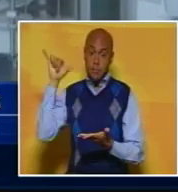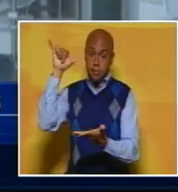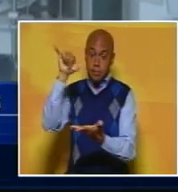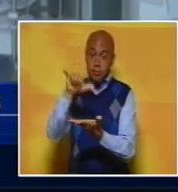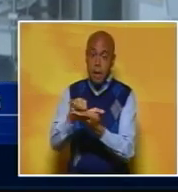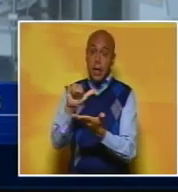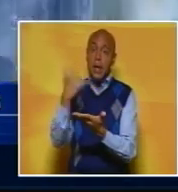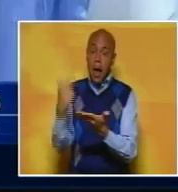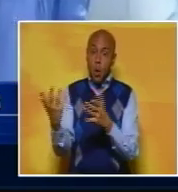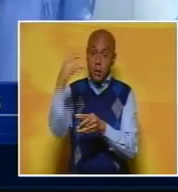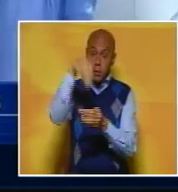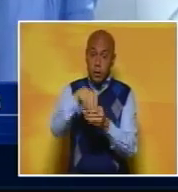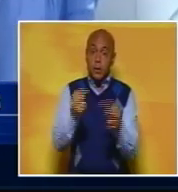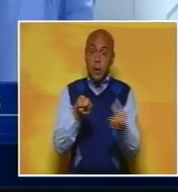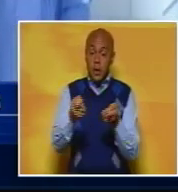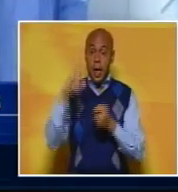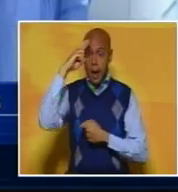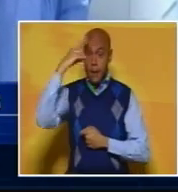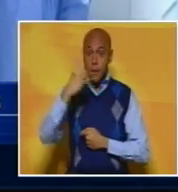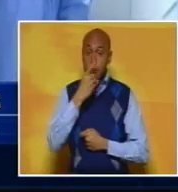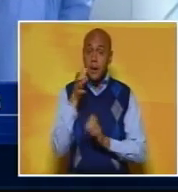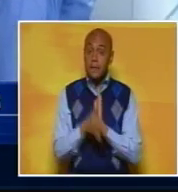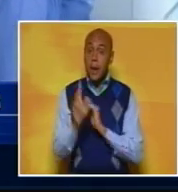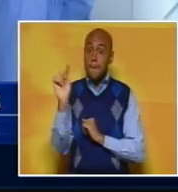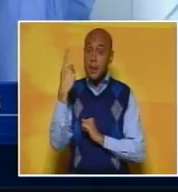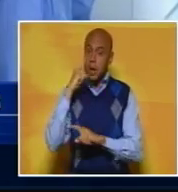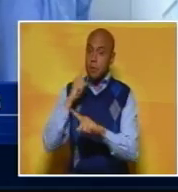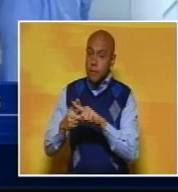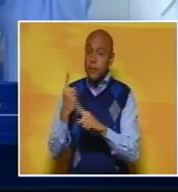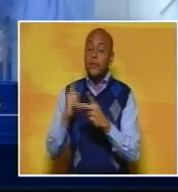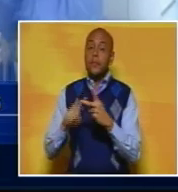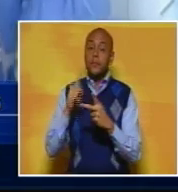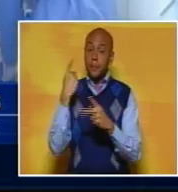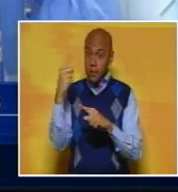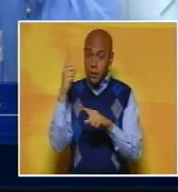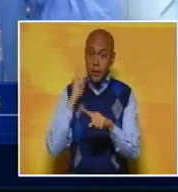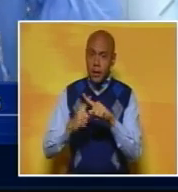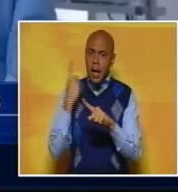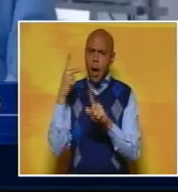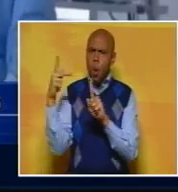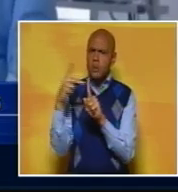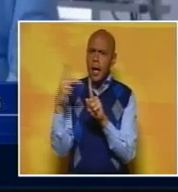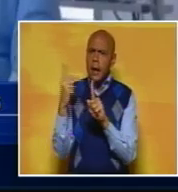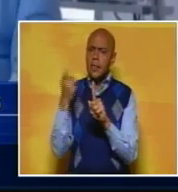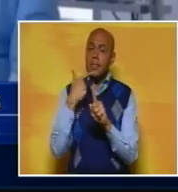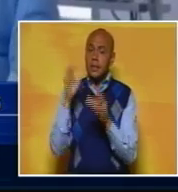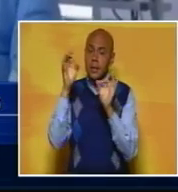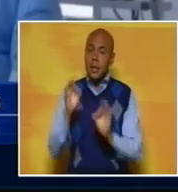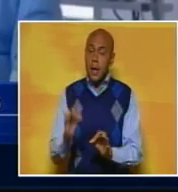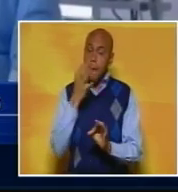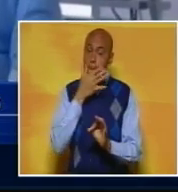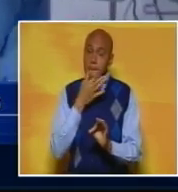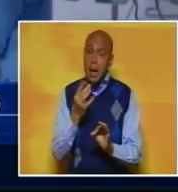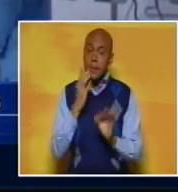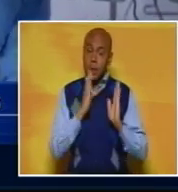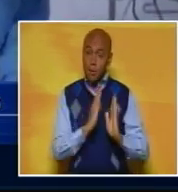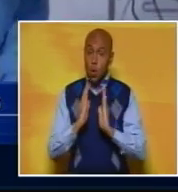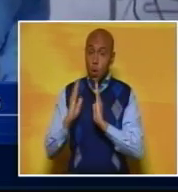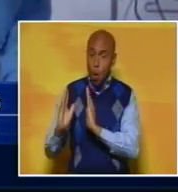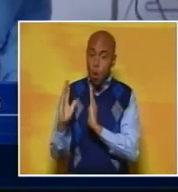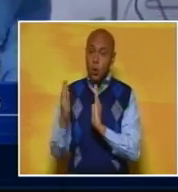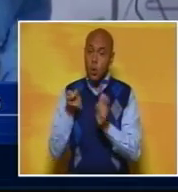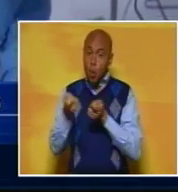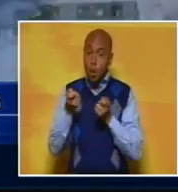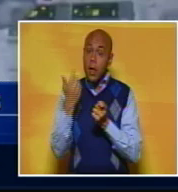está aislada. República Dominicana registra su primer caso. Allí, una cadena hotelera afirmó haber seguido los protocolos en el manejo